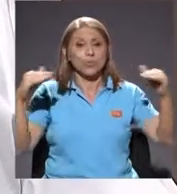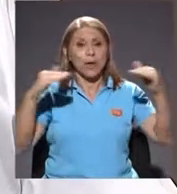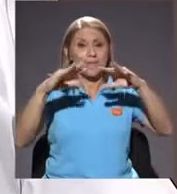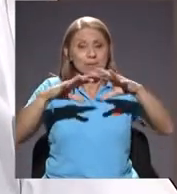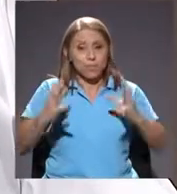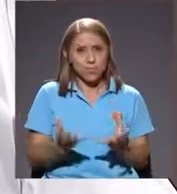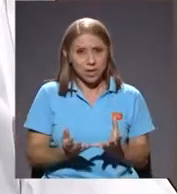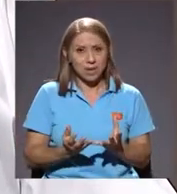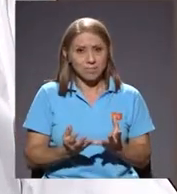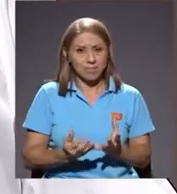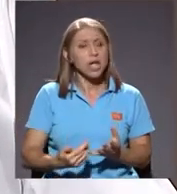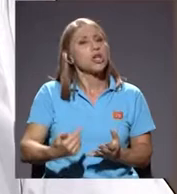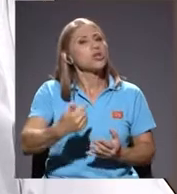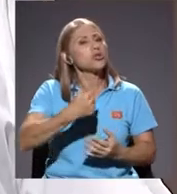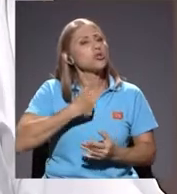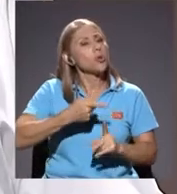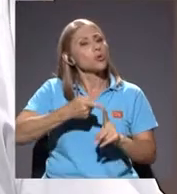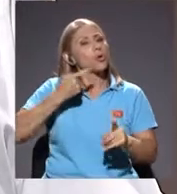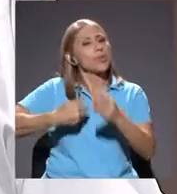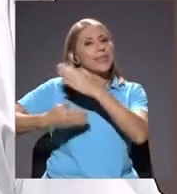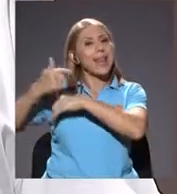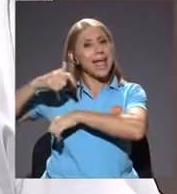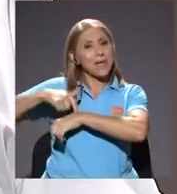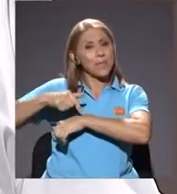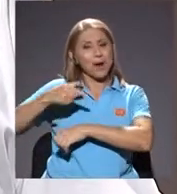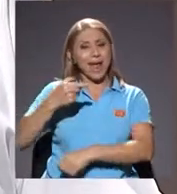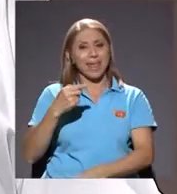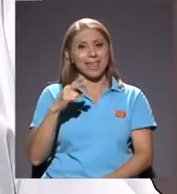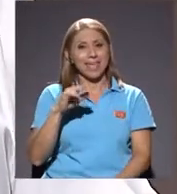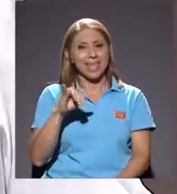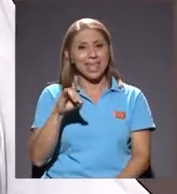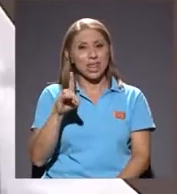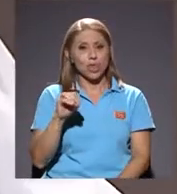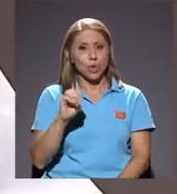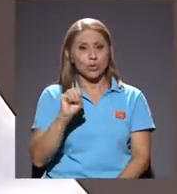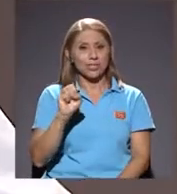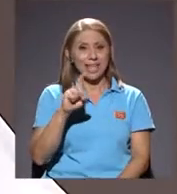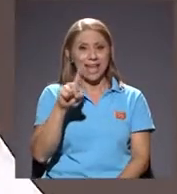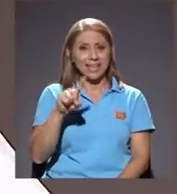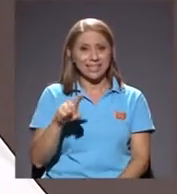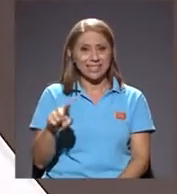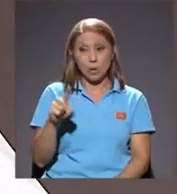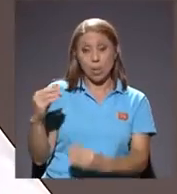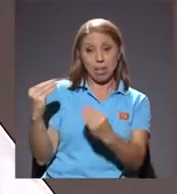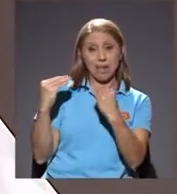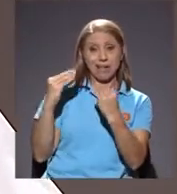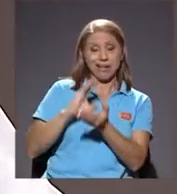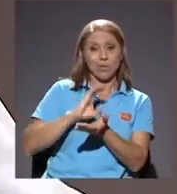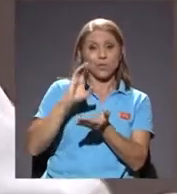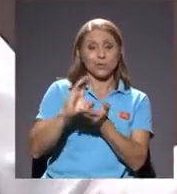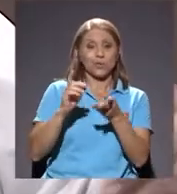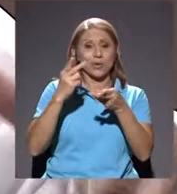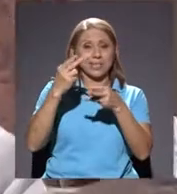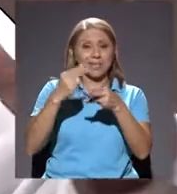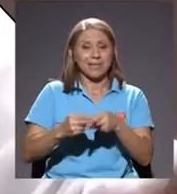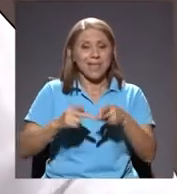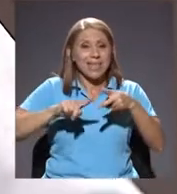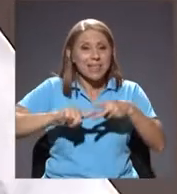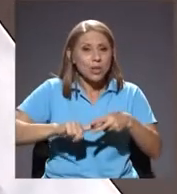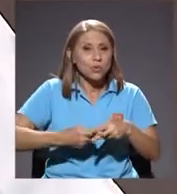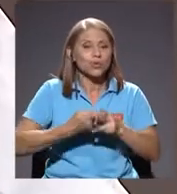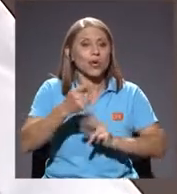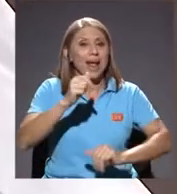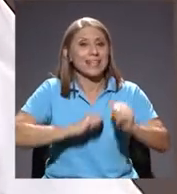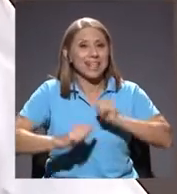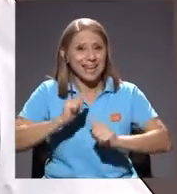yo soy de la época de don guido saints cuando nos daba introducción a las artes al teatro en